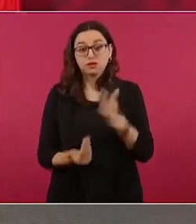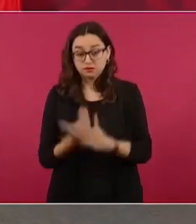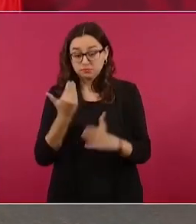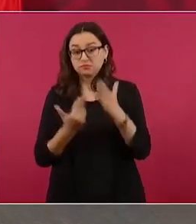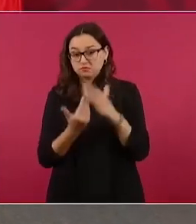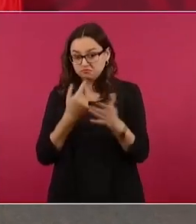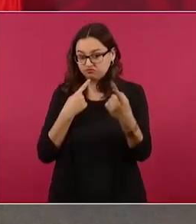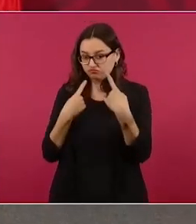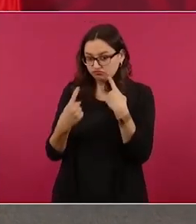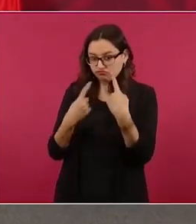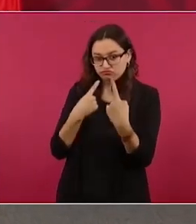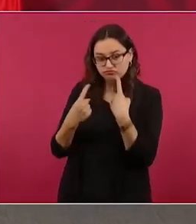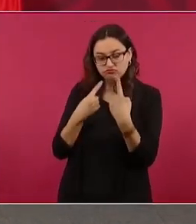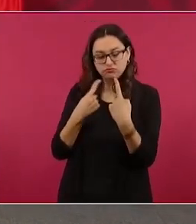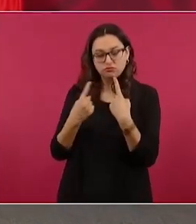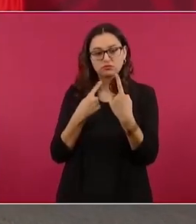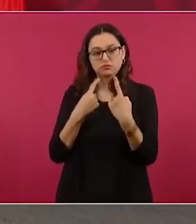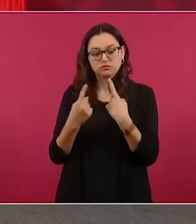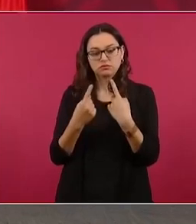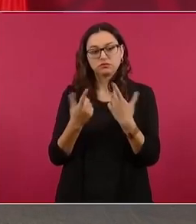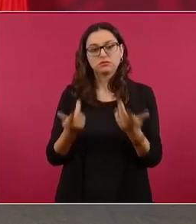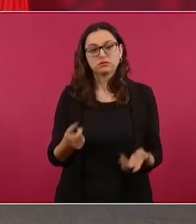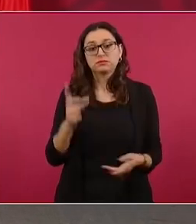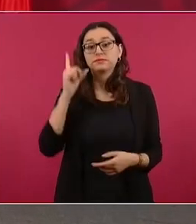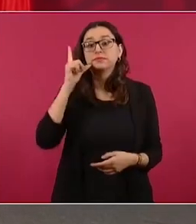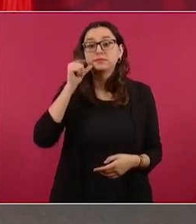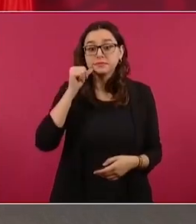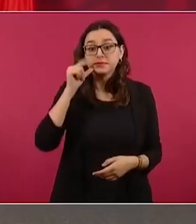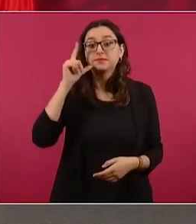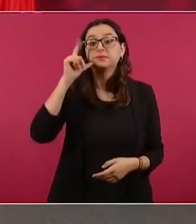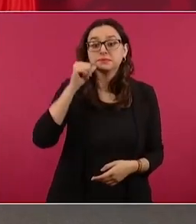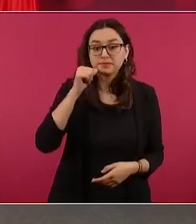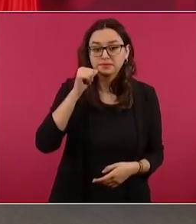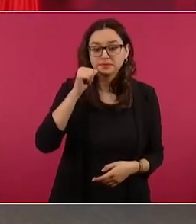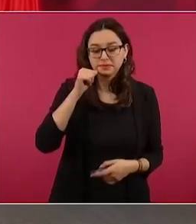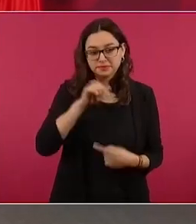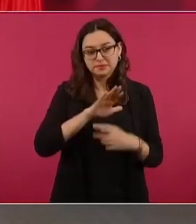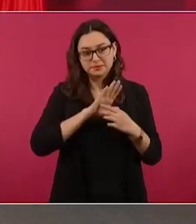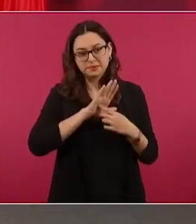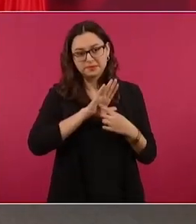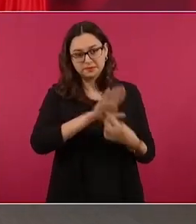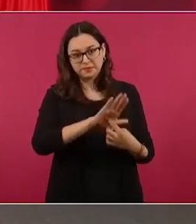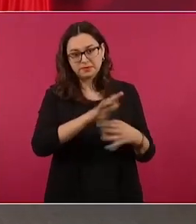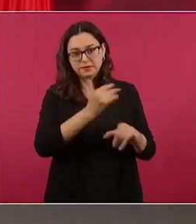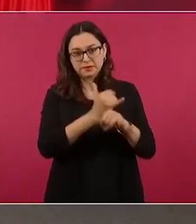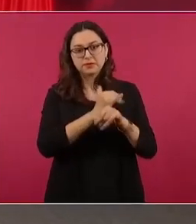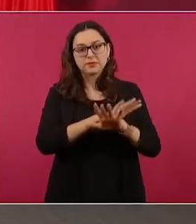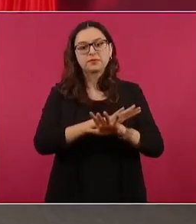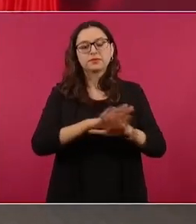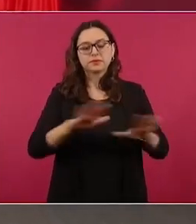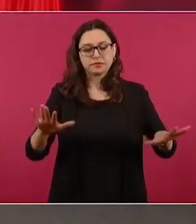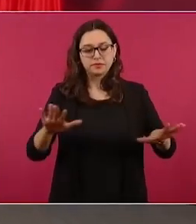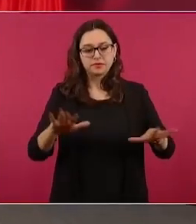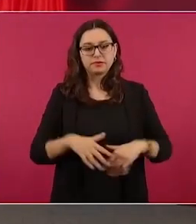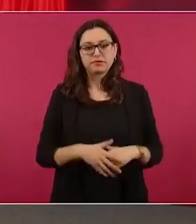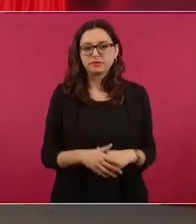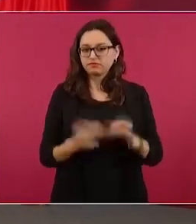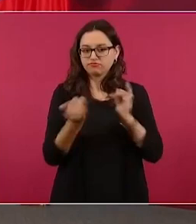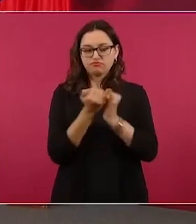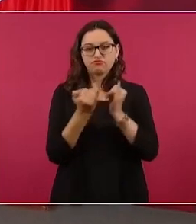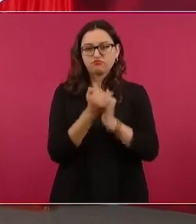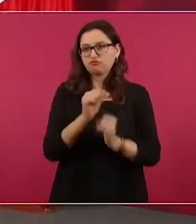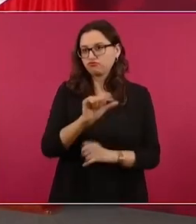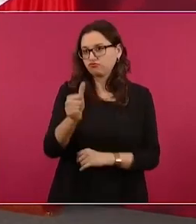en la reunión de seguridad y pasado mañana ya les tenemos informe. Lo mismo de otros